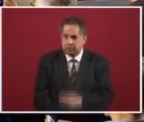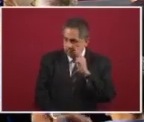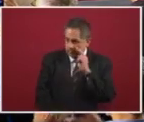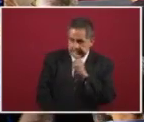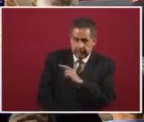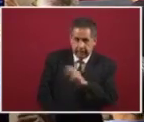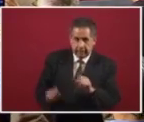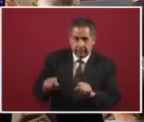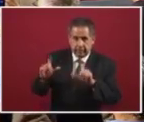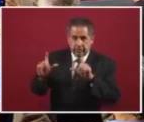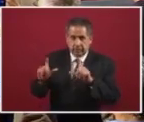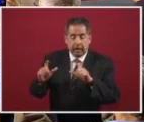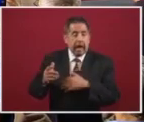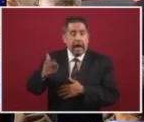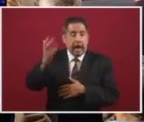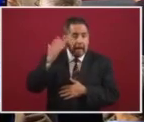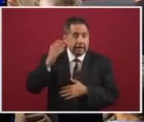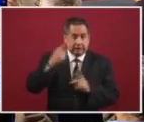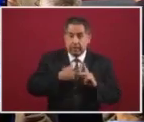se nos entregó.